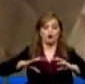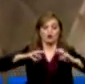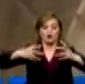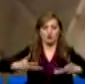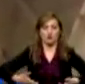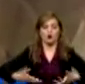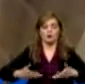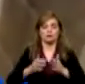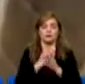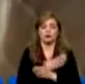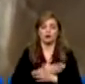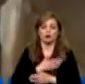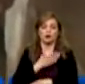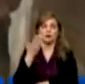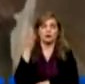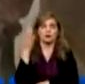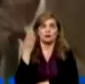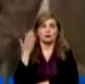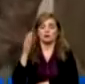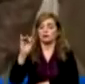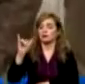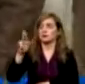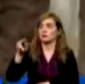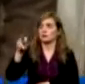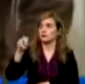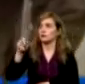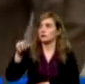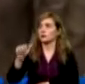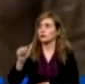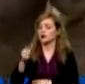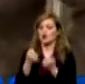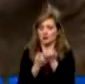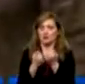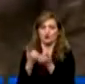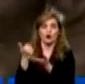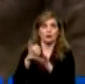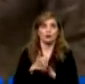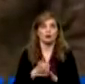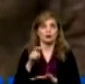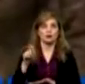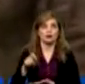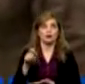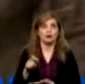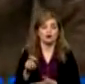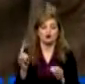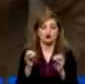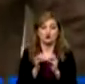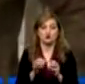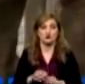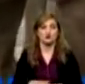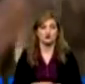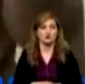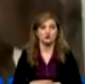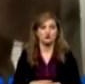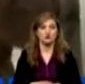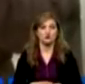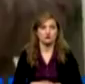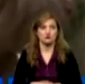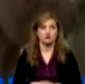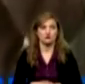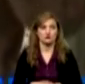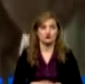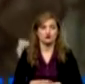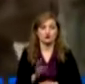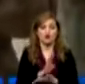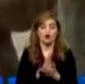señor alcalde Jorge Yunda nos ayude, nos apoye, que necesitamos mucho. Y vivimos, somos 3